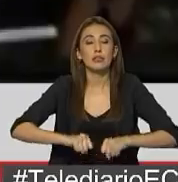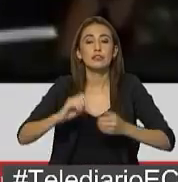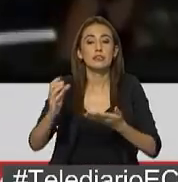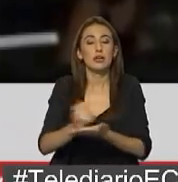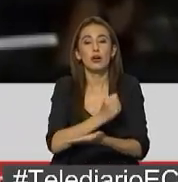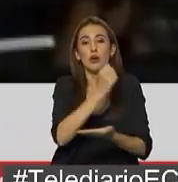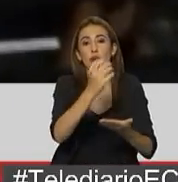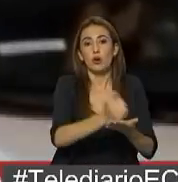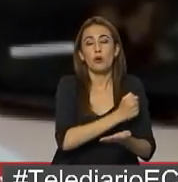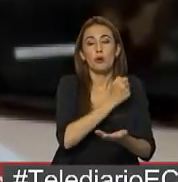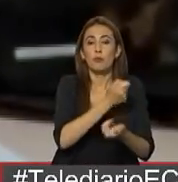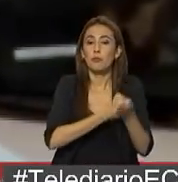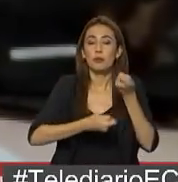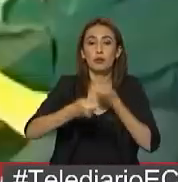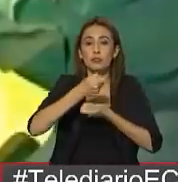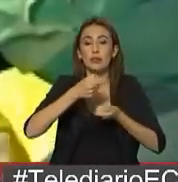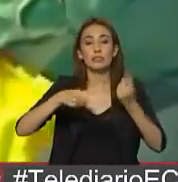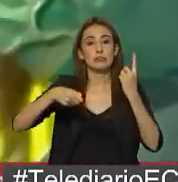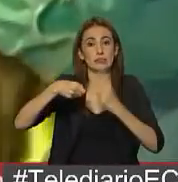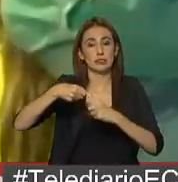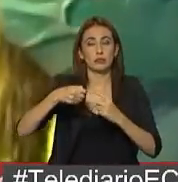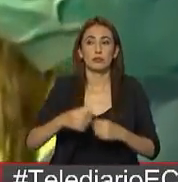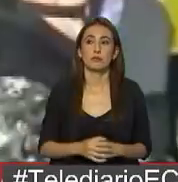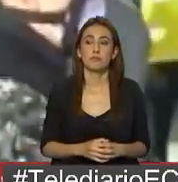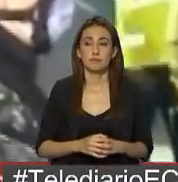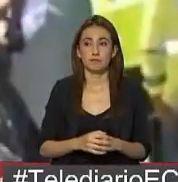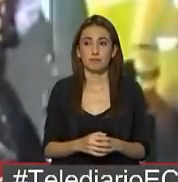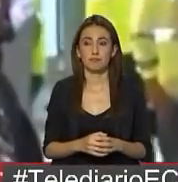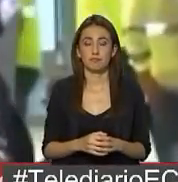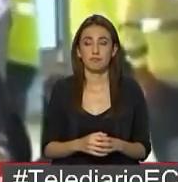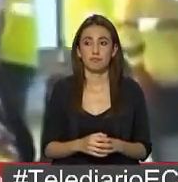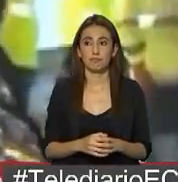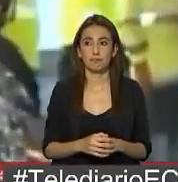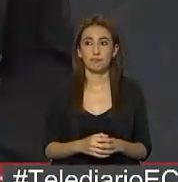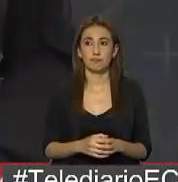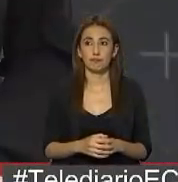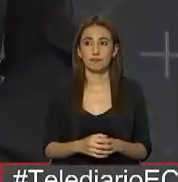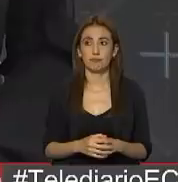recuperación para su traslado a Quito. Mariuxi Buenaño, Ecuador TV.